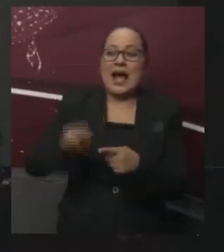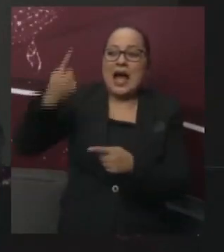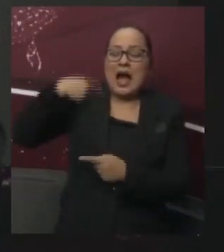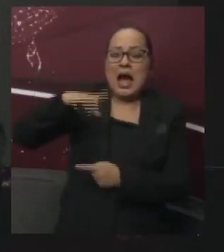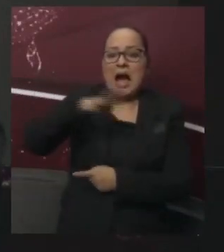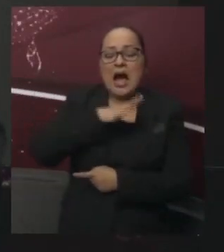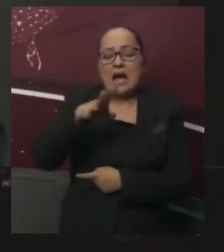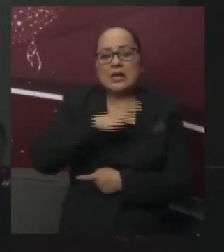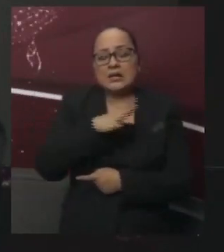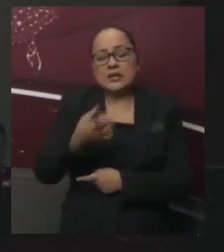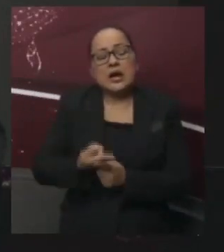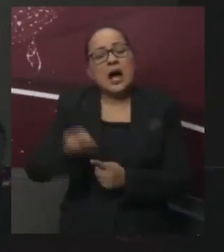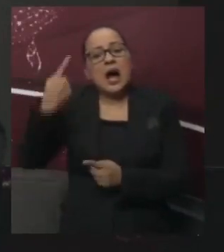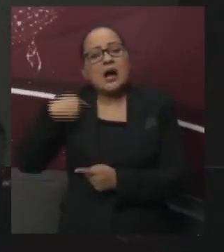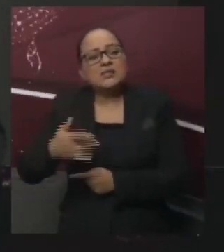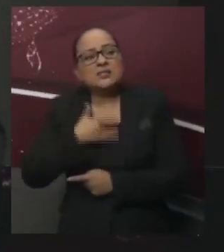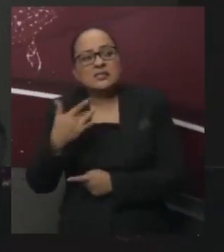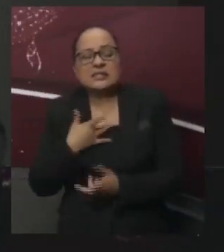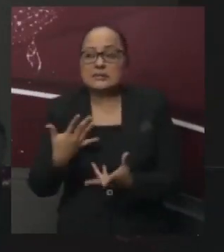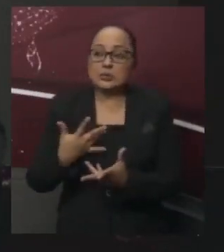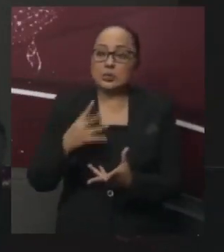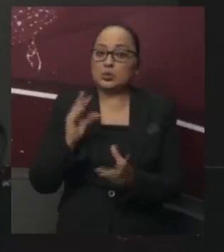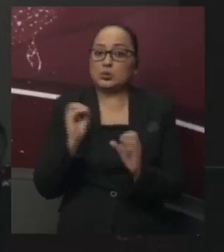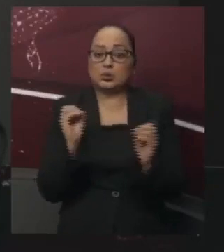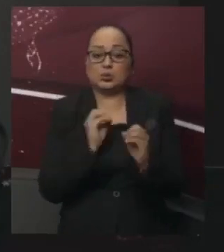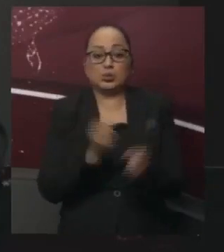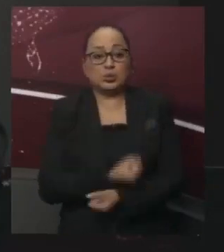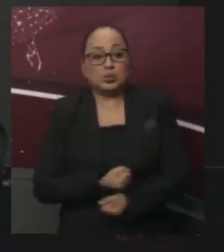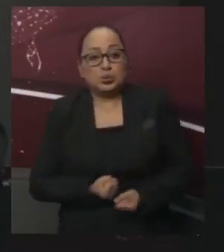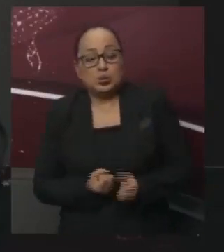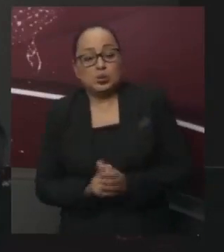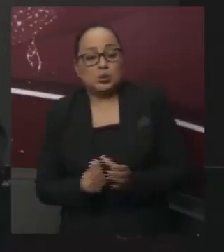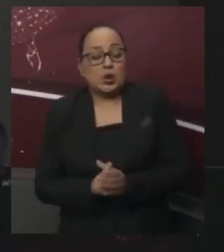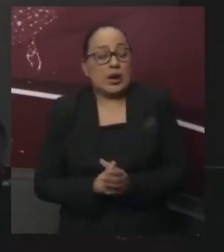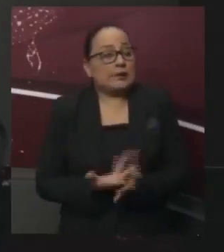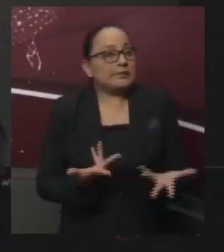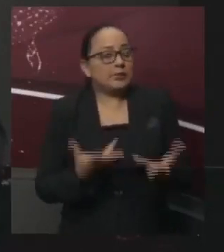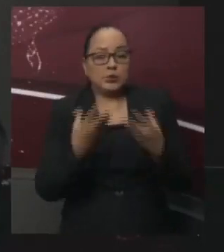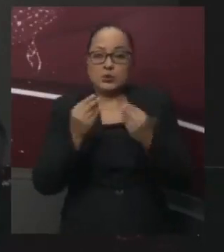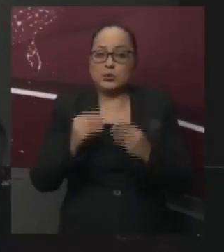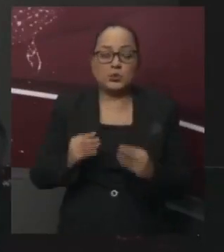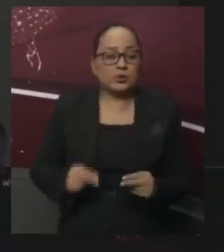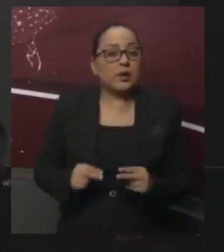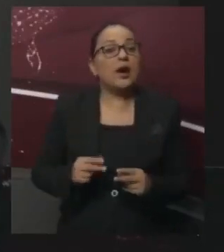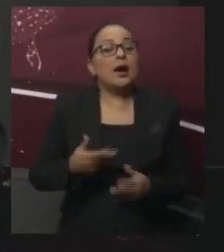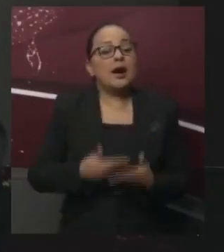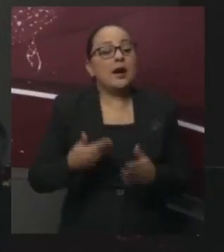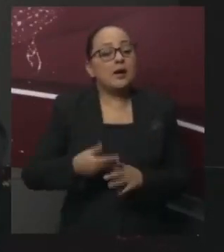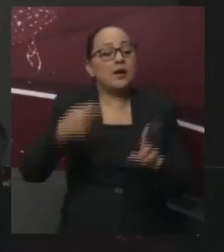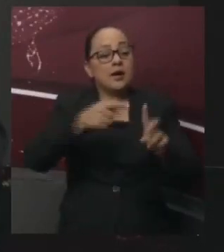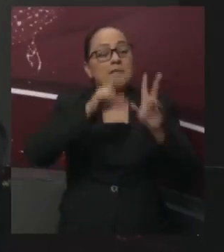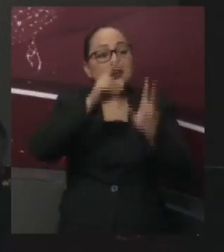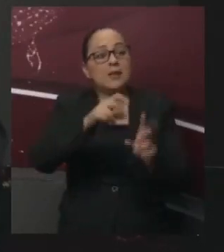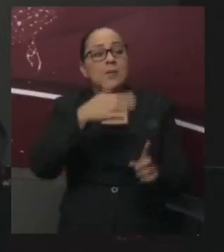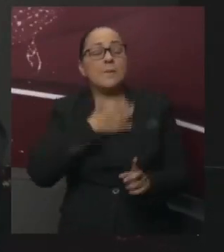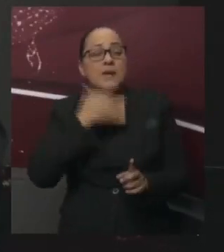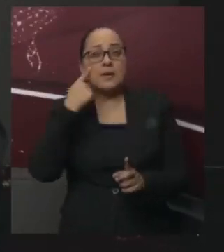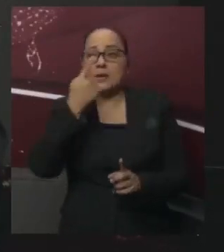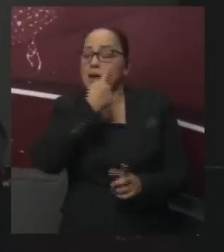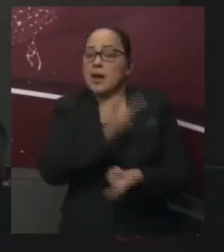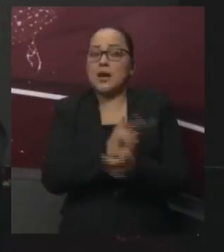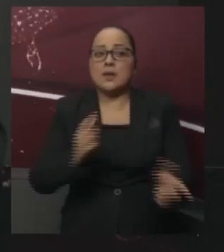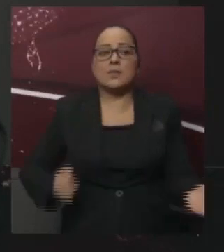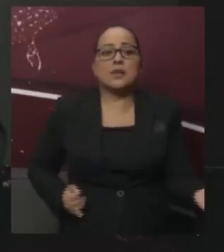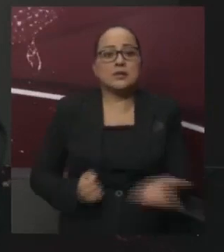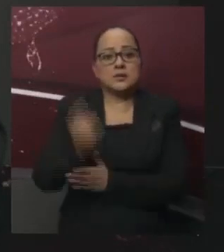ni siquiera se podían mencionar en la mesa porque insultaban a la abuela, ¿no? Que uno de ellos es la eutanasia, ¿no? Entonces yo creo que sí